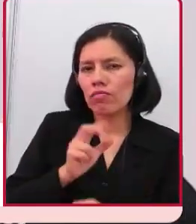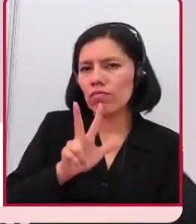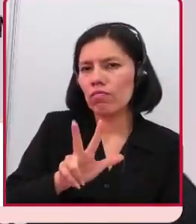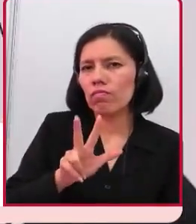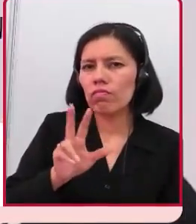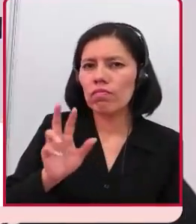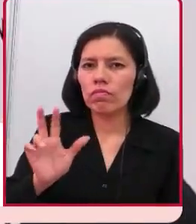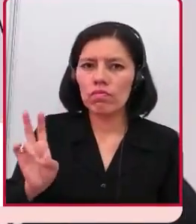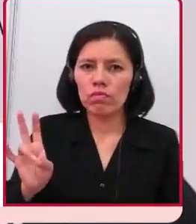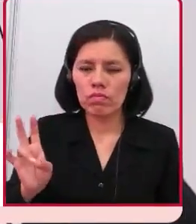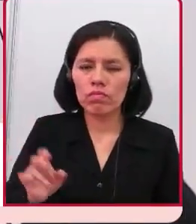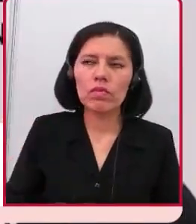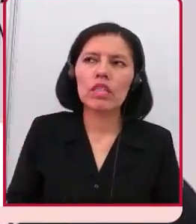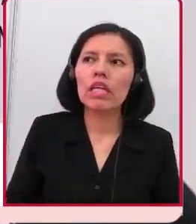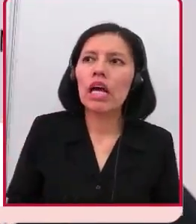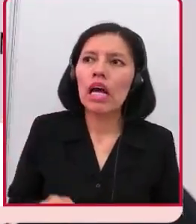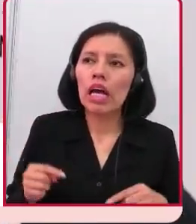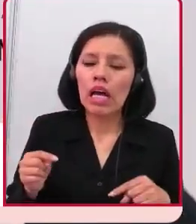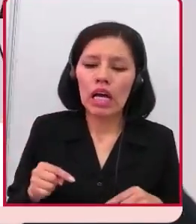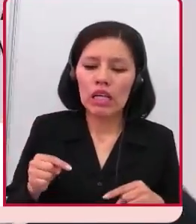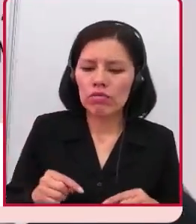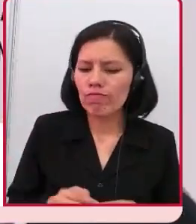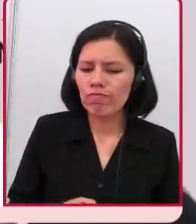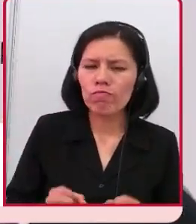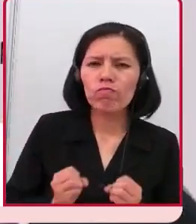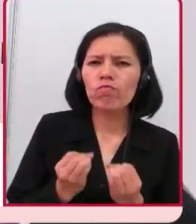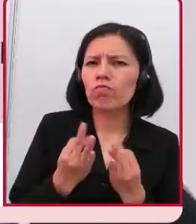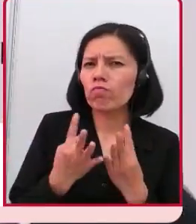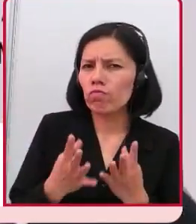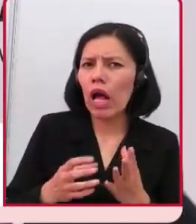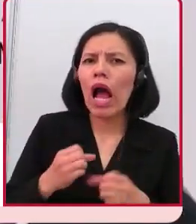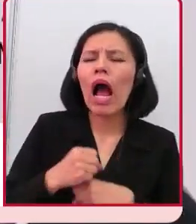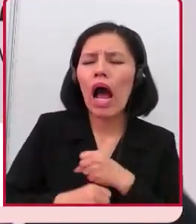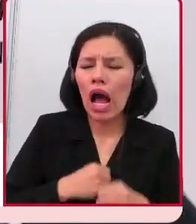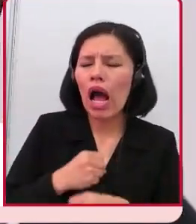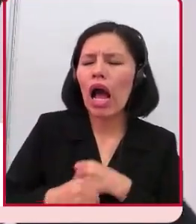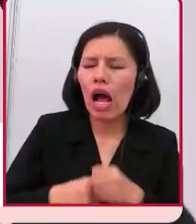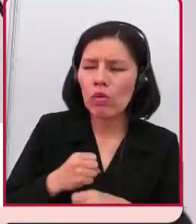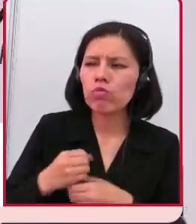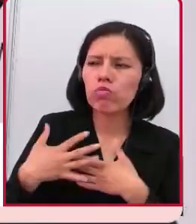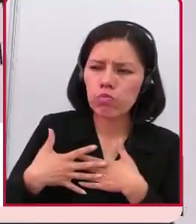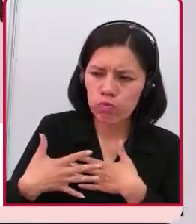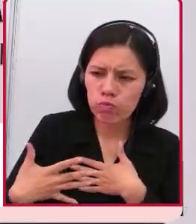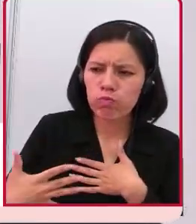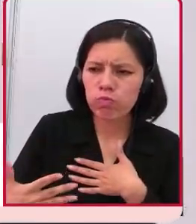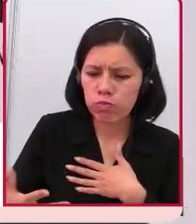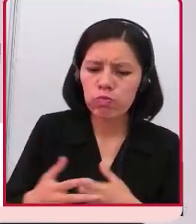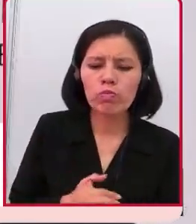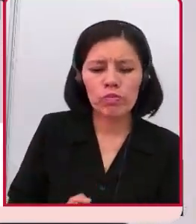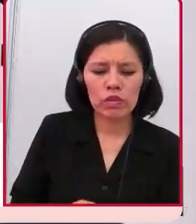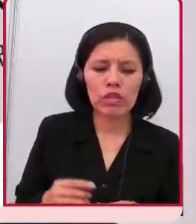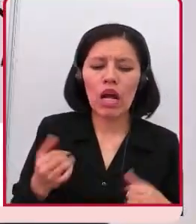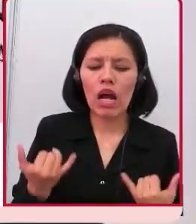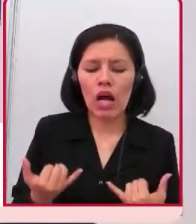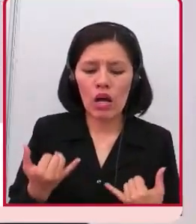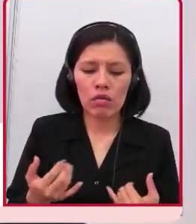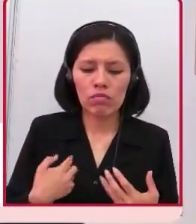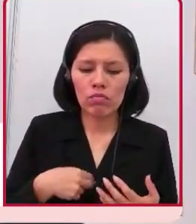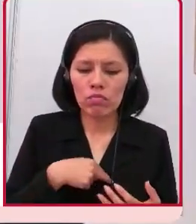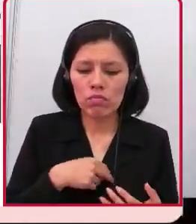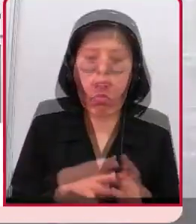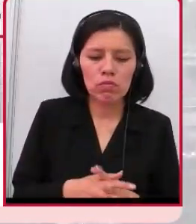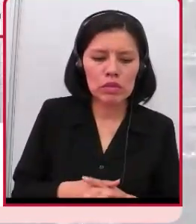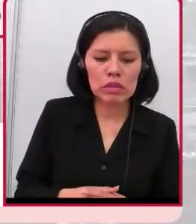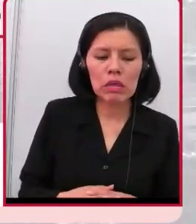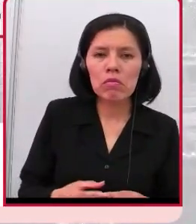llevado varios años en desarrollarlo. En este caso, nosotros estamos priorizando la importancia